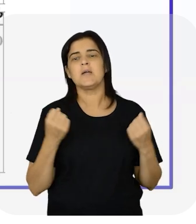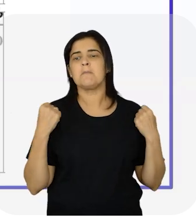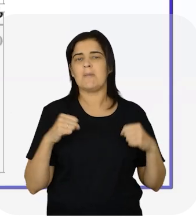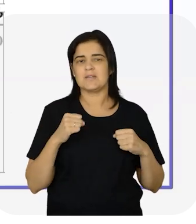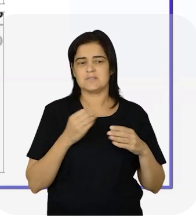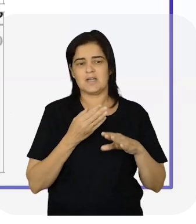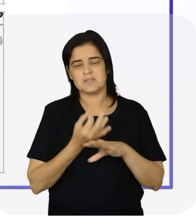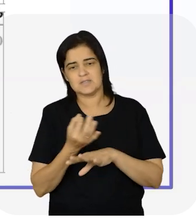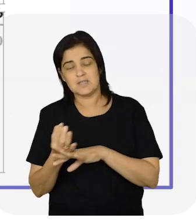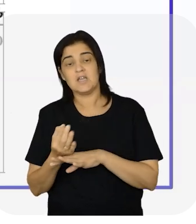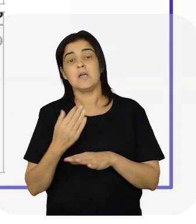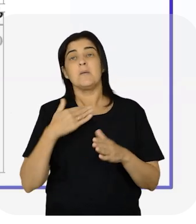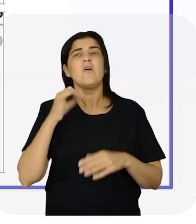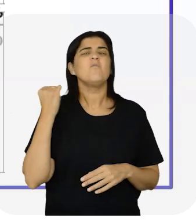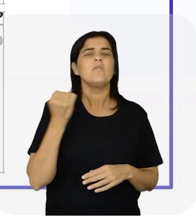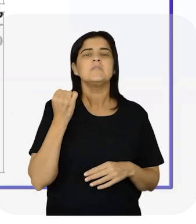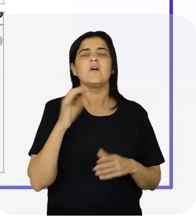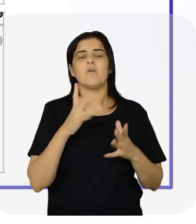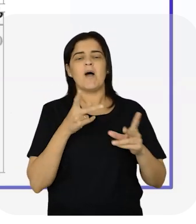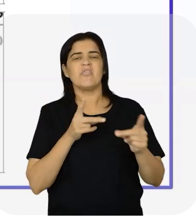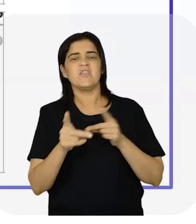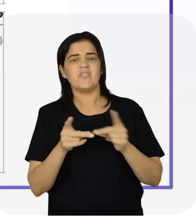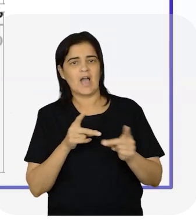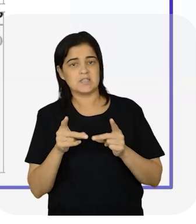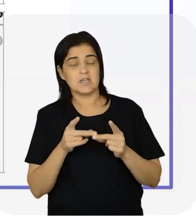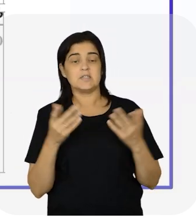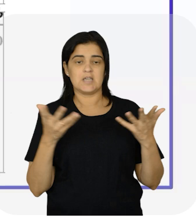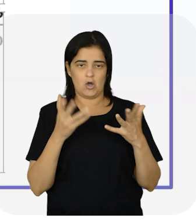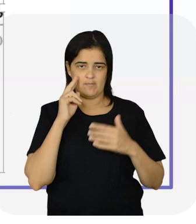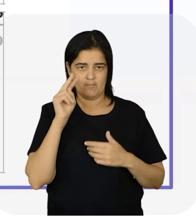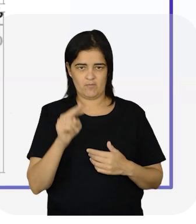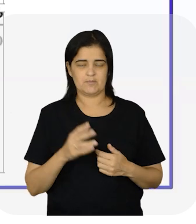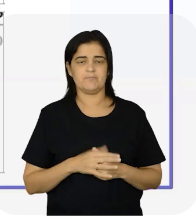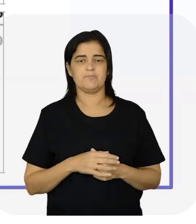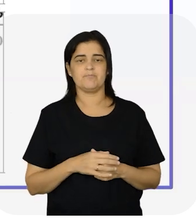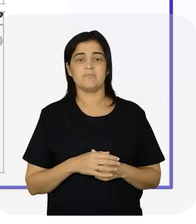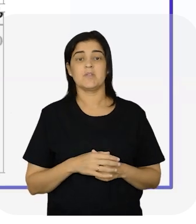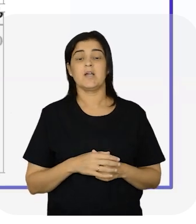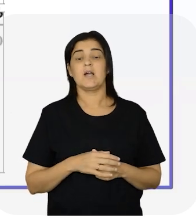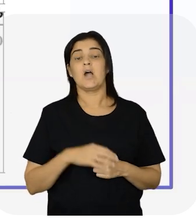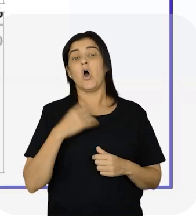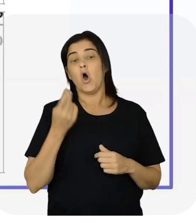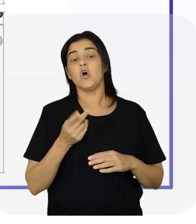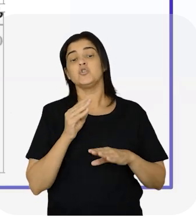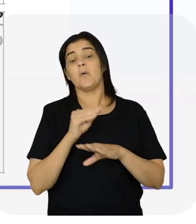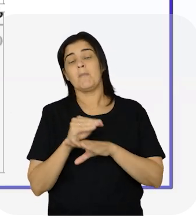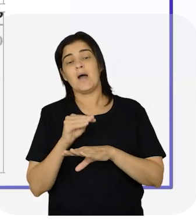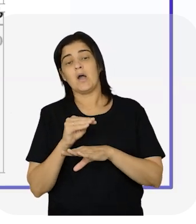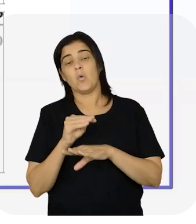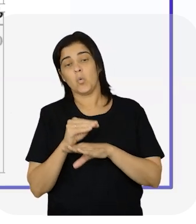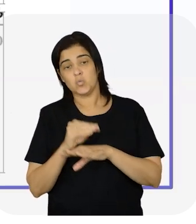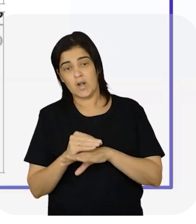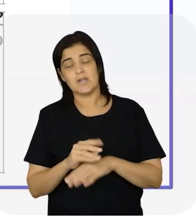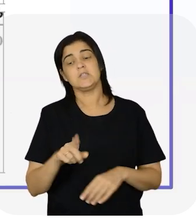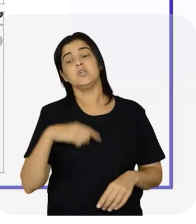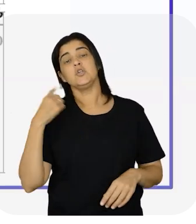prácticas, fundamentalmente barreras didácticas, que ahora las vamos a ver. El menor porcentaje barreras culturales y